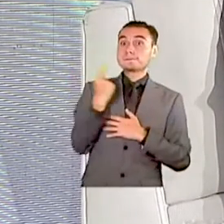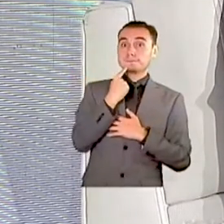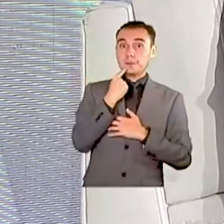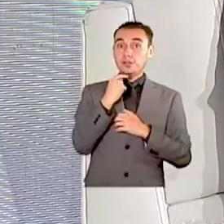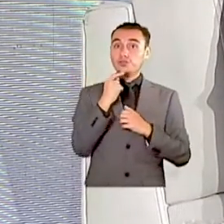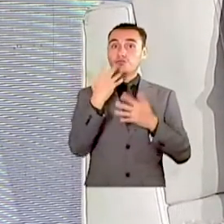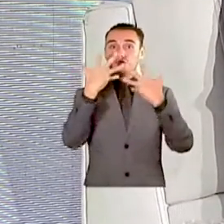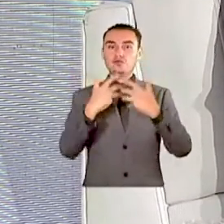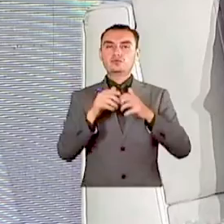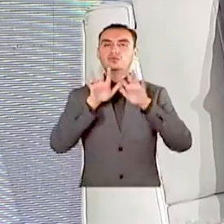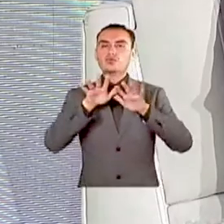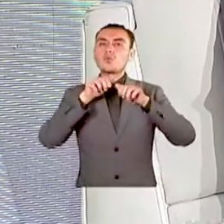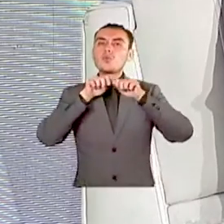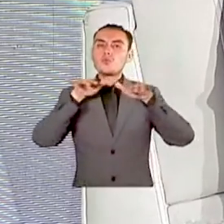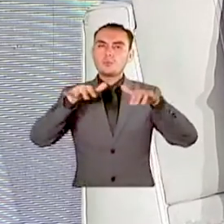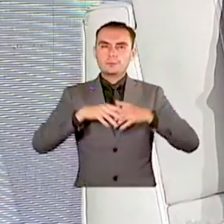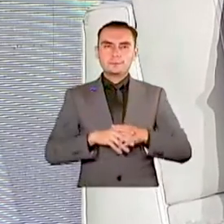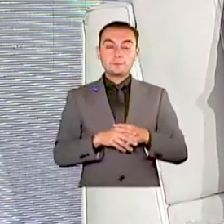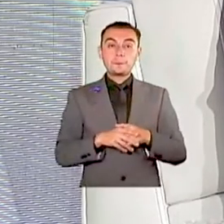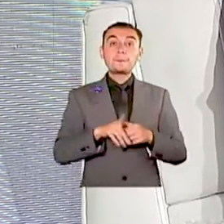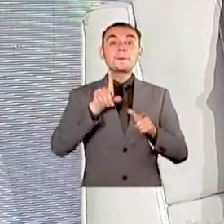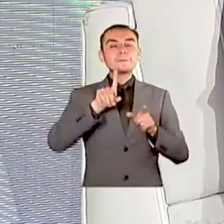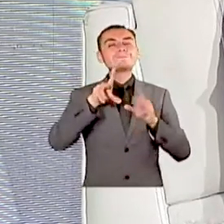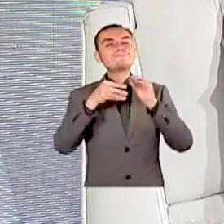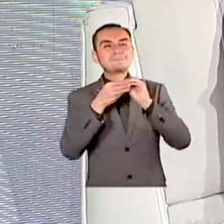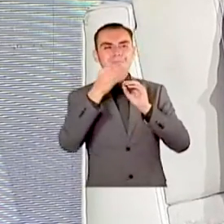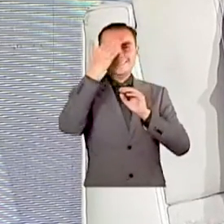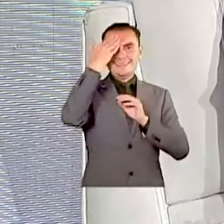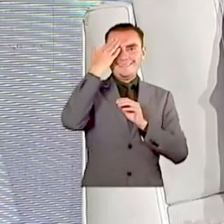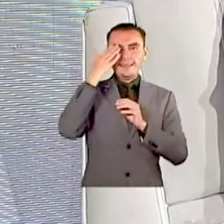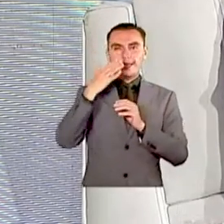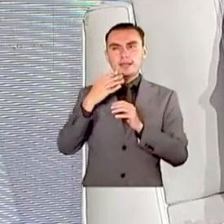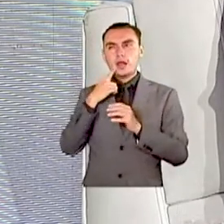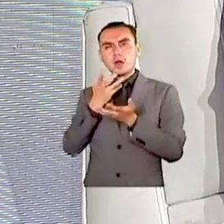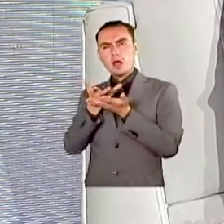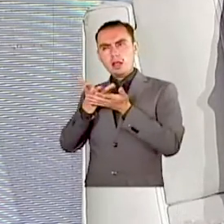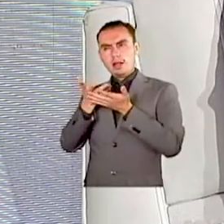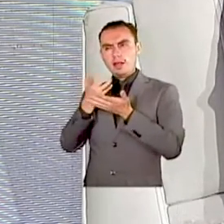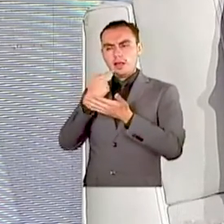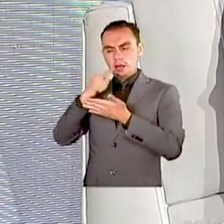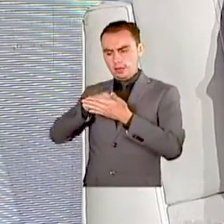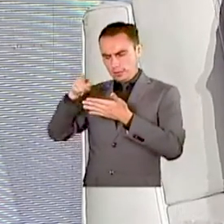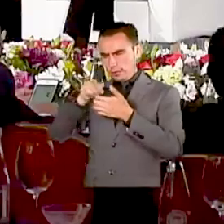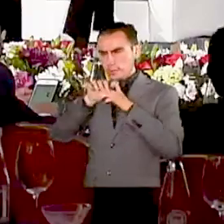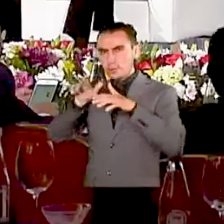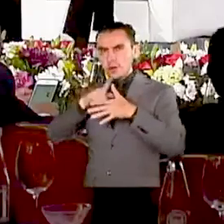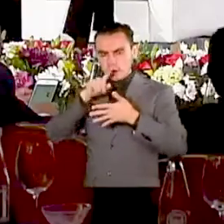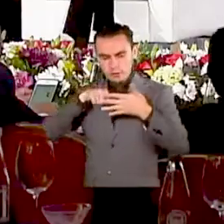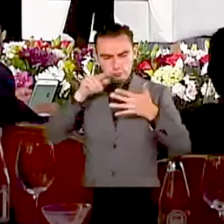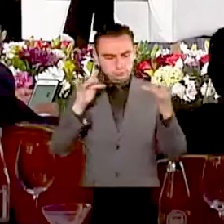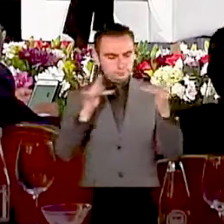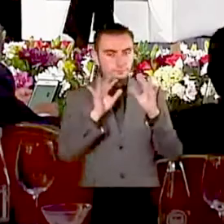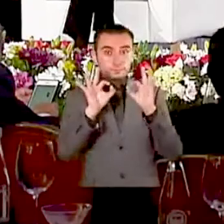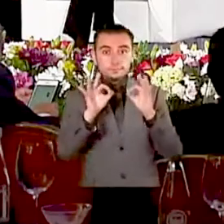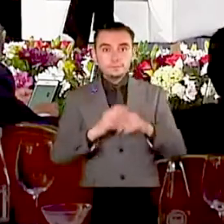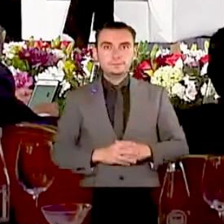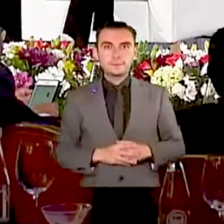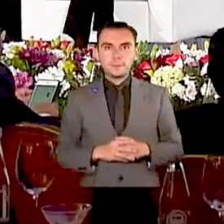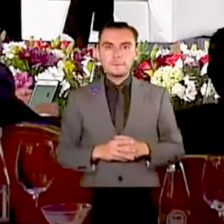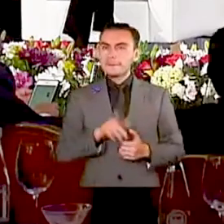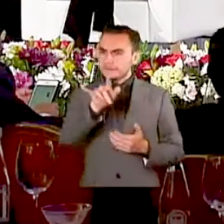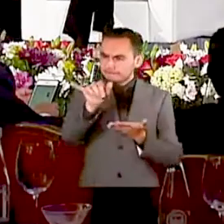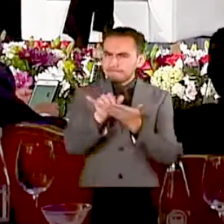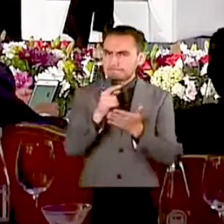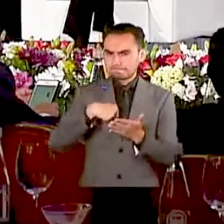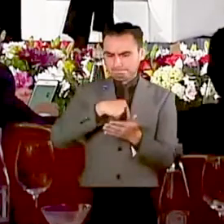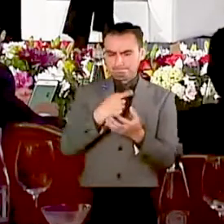función pública, y también las orientaciones y los principios de la contratación pública. Es por eso que dentro de la